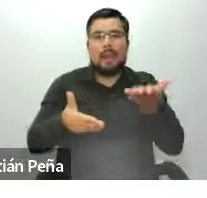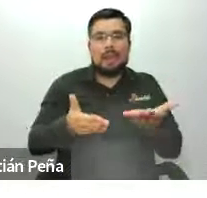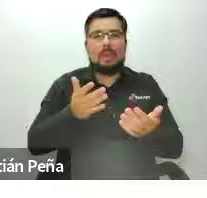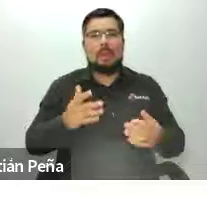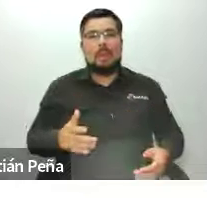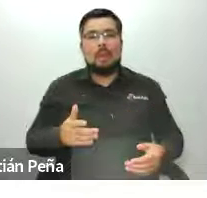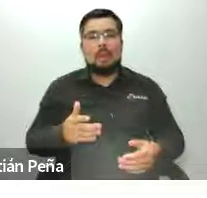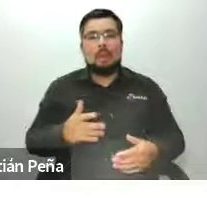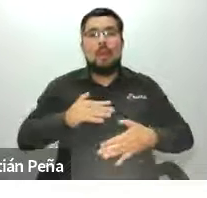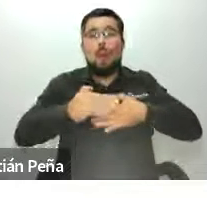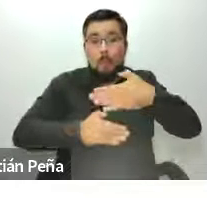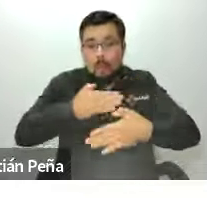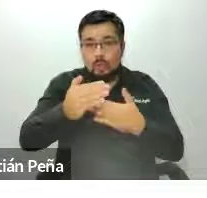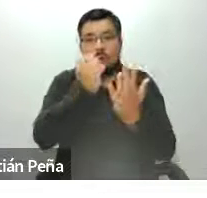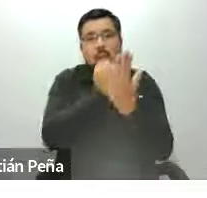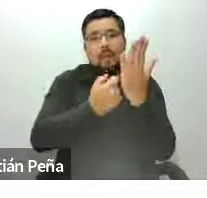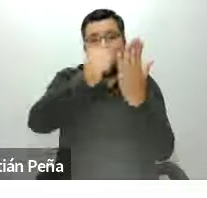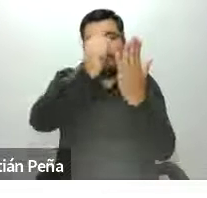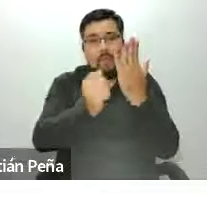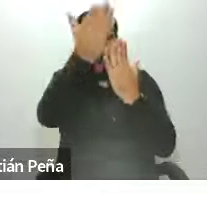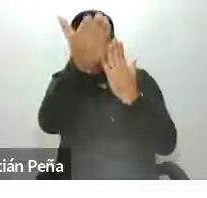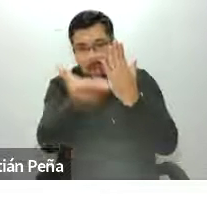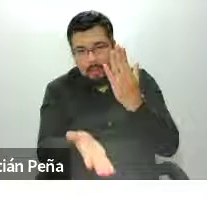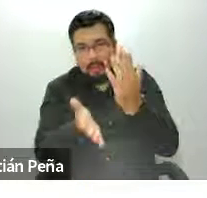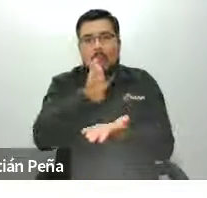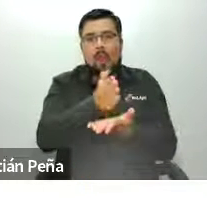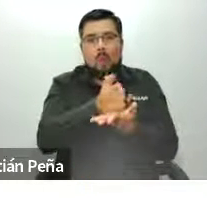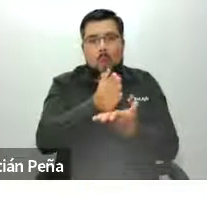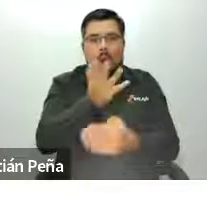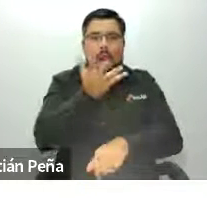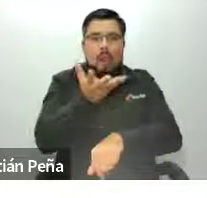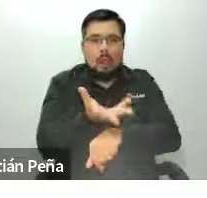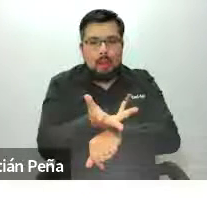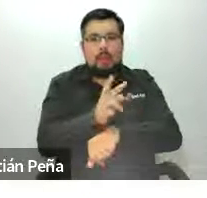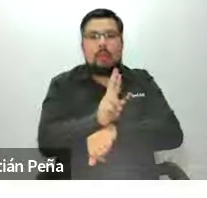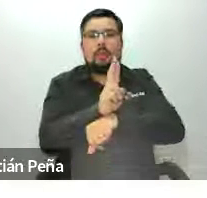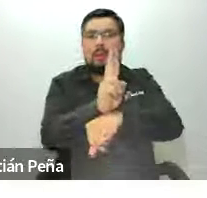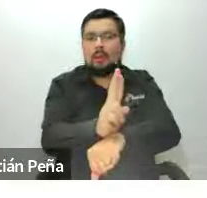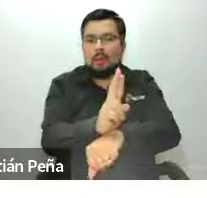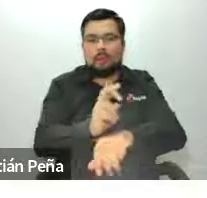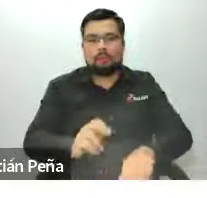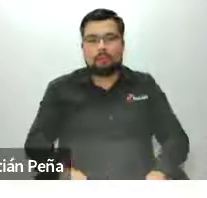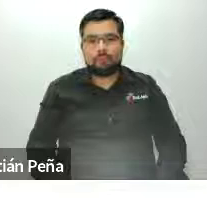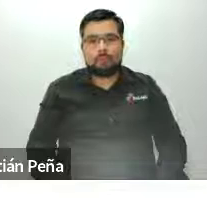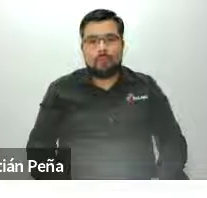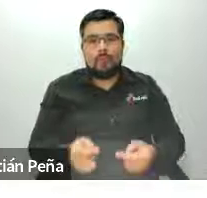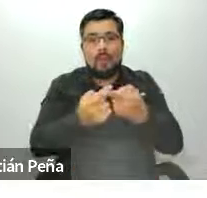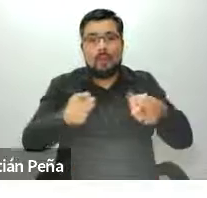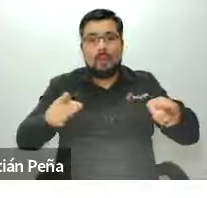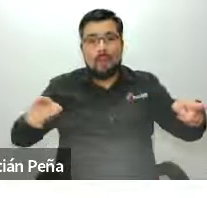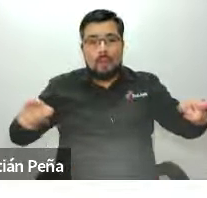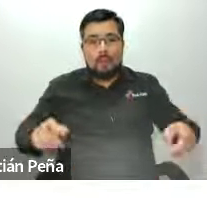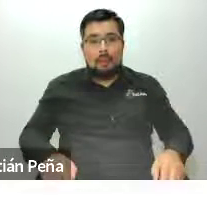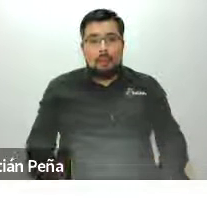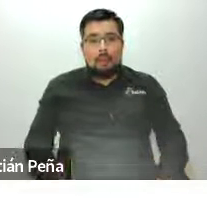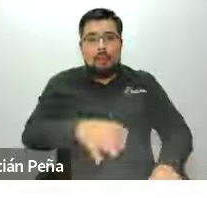cierto?, estas escuelas. Como ustedes pueden ver, hubo representantes de, diría, varias de las regiones de nuestro país, ¿no es